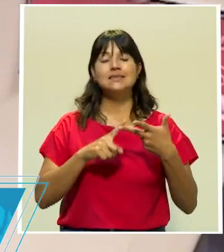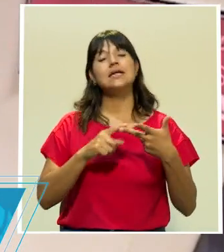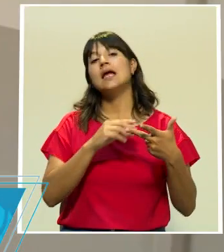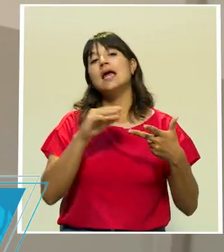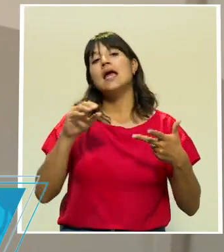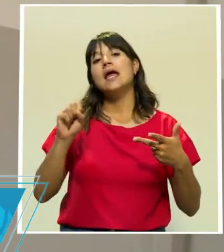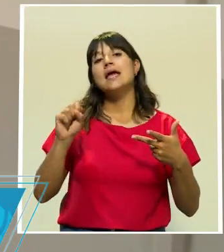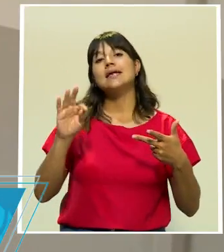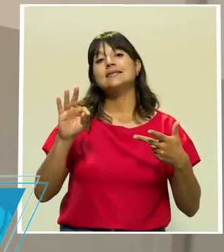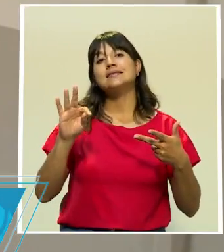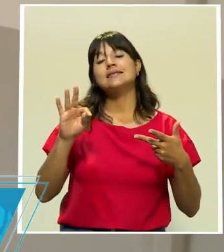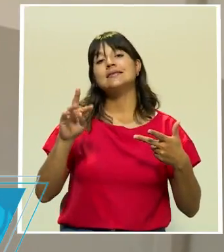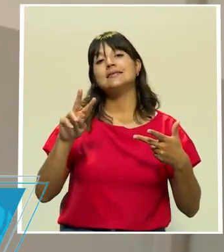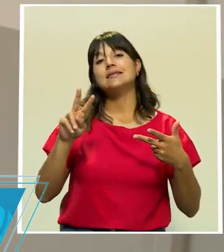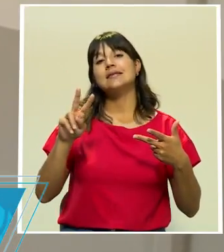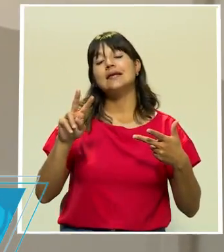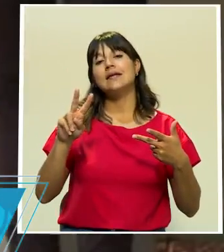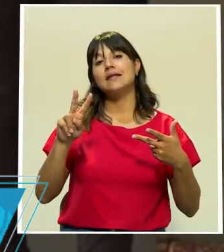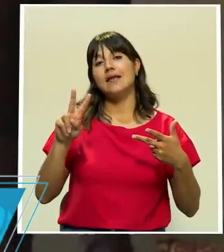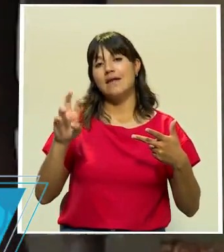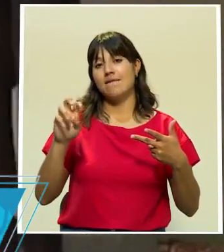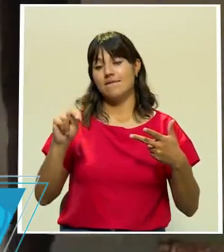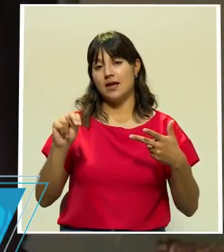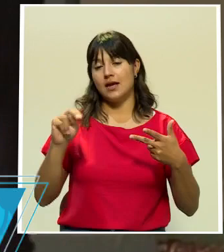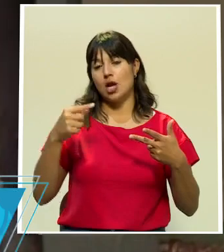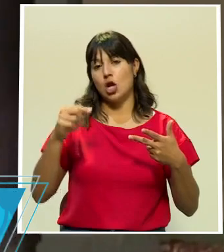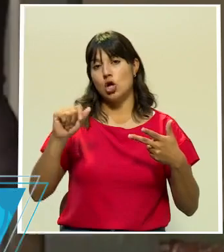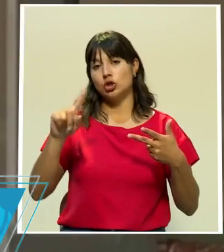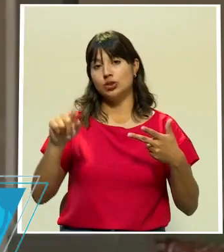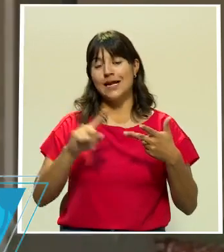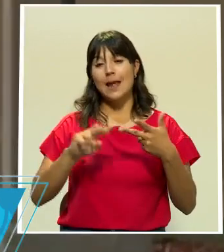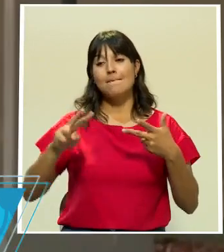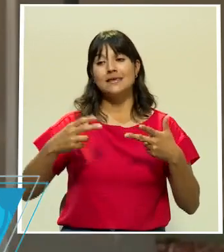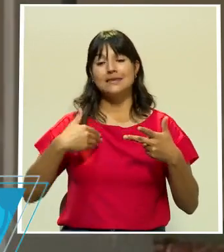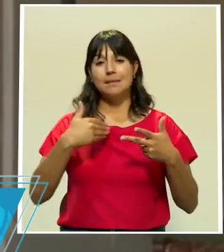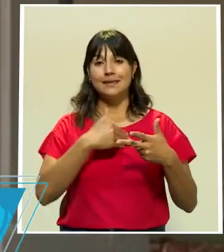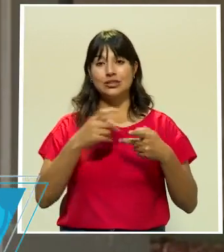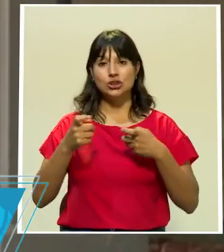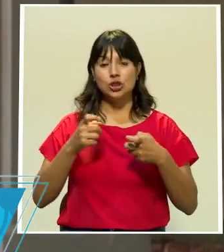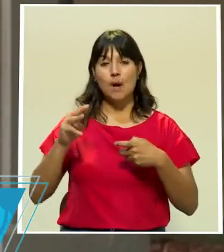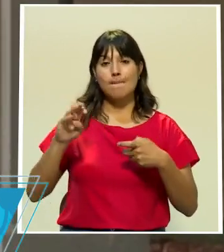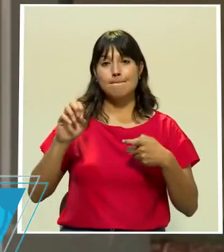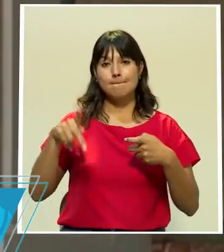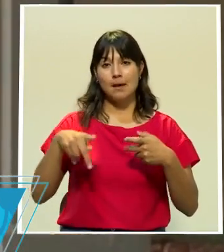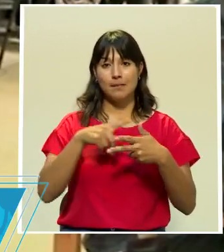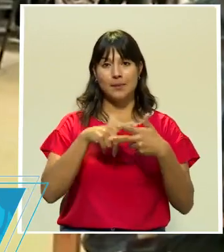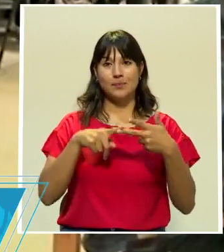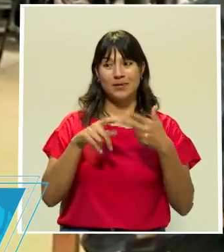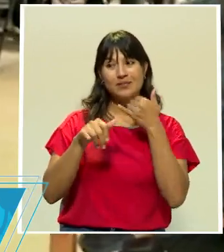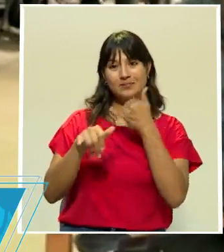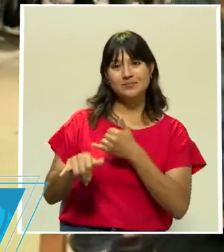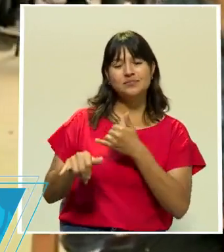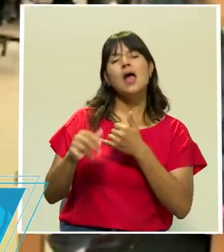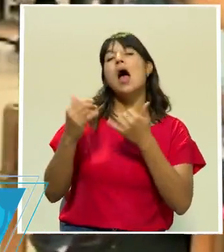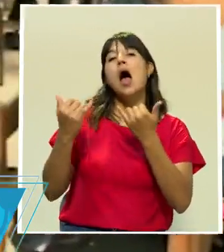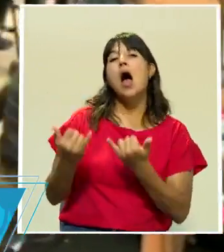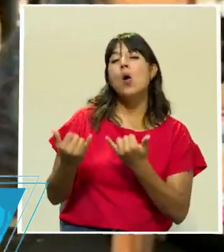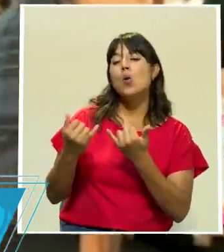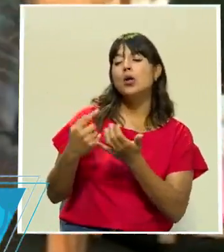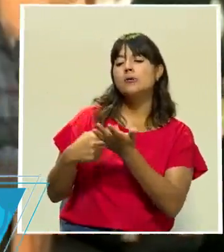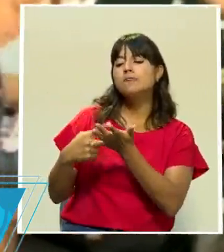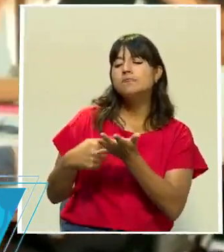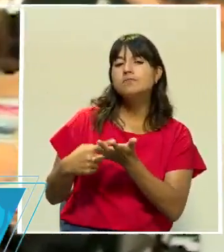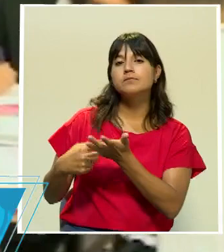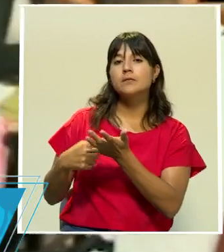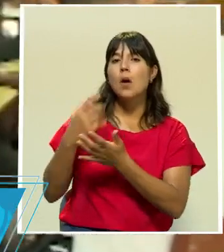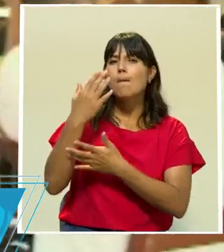Steven González, quien es el viceministro administrativo del MEP. La denuncia en este momento está siendo analizada y se presentó en contra de la firma